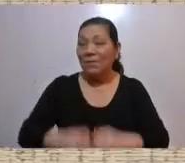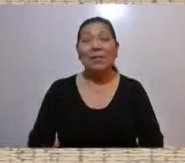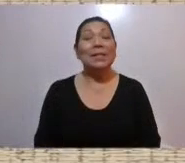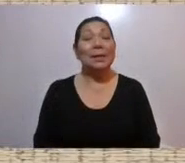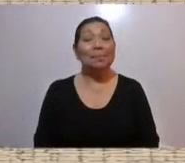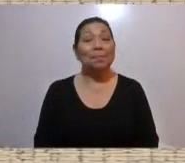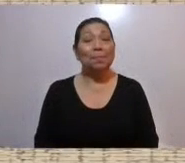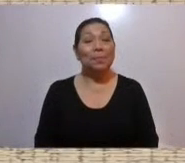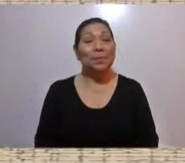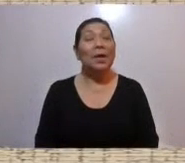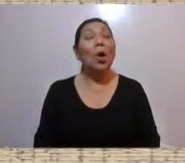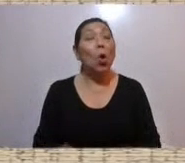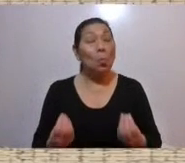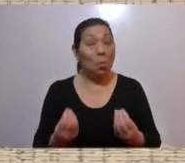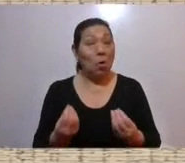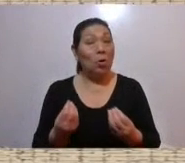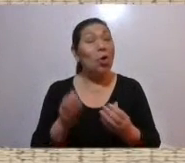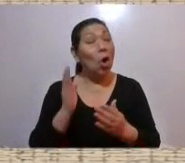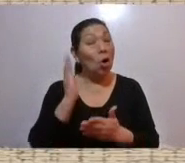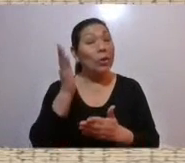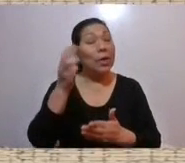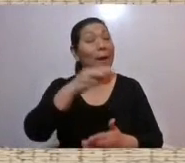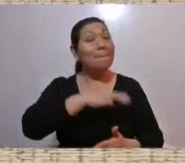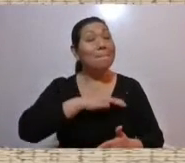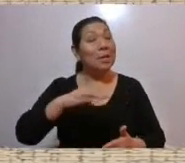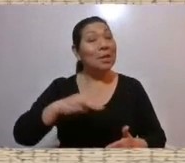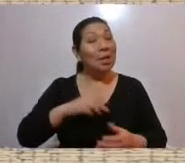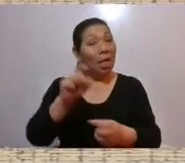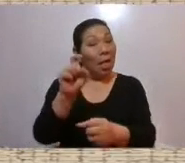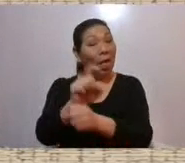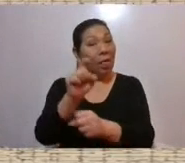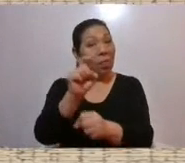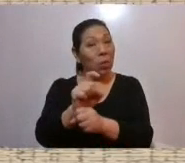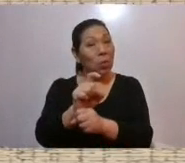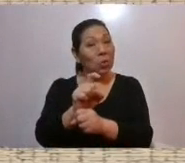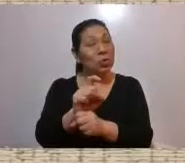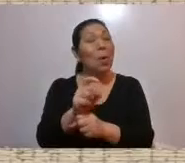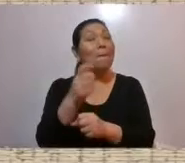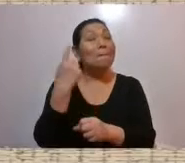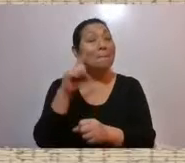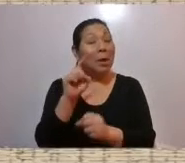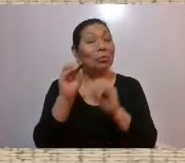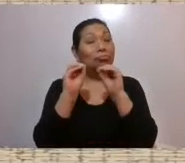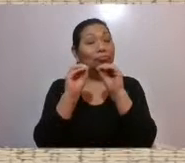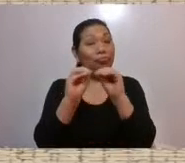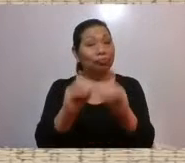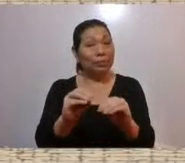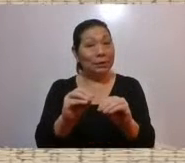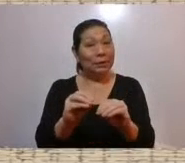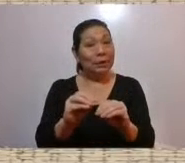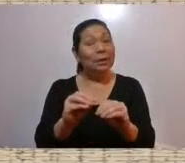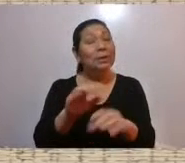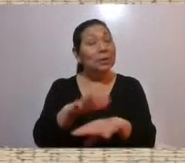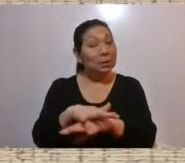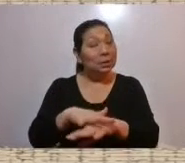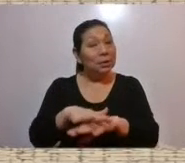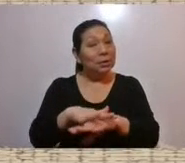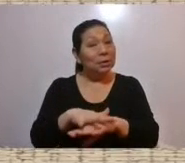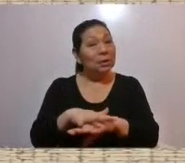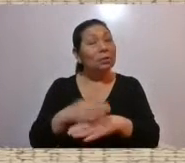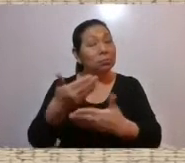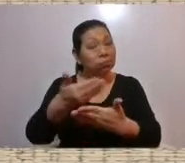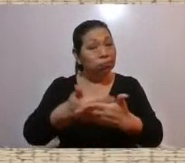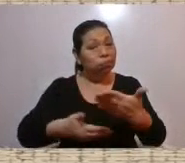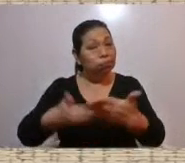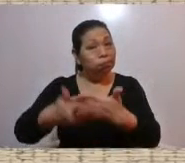ámbito rural. Y ordena al Ministerio de Educación el diseño, propuesta y